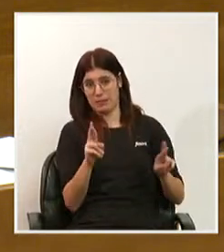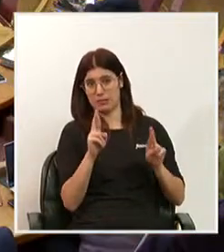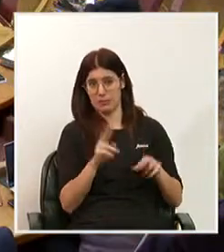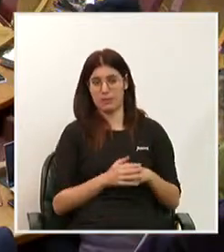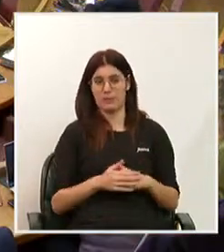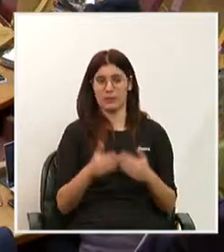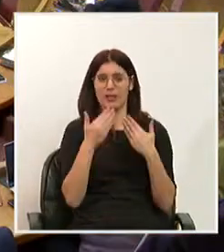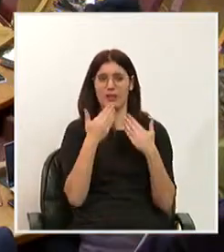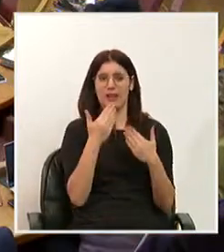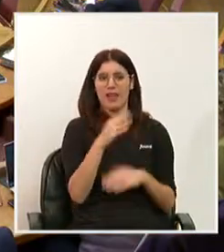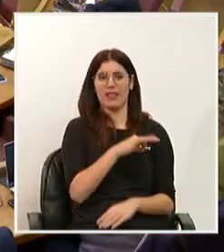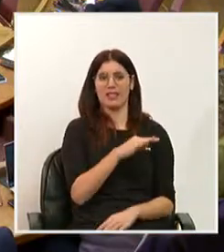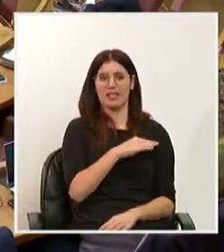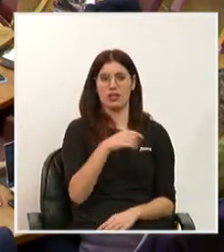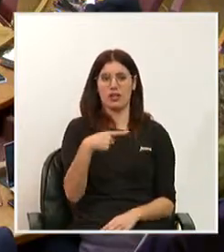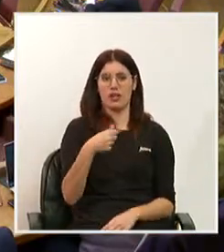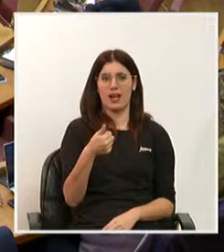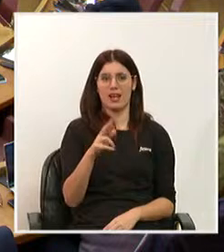señor